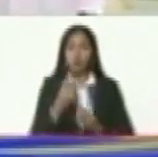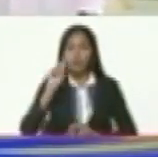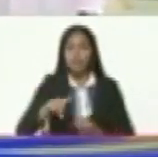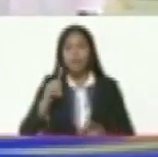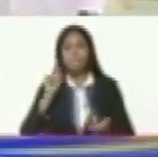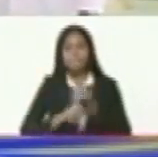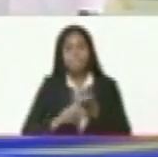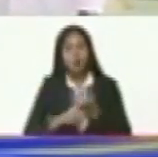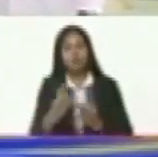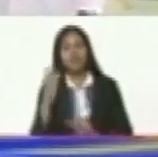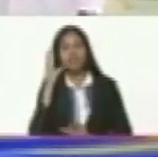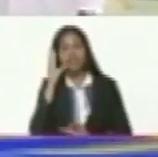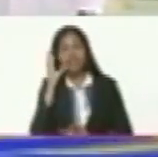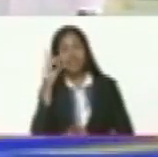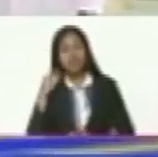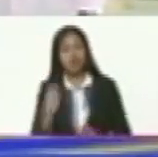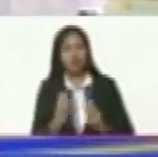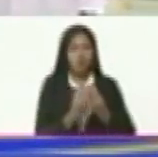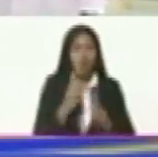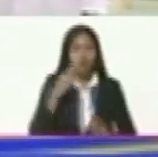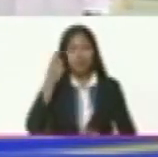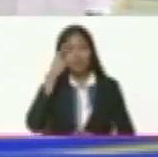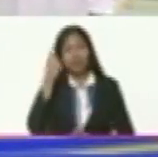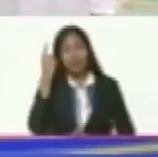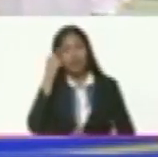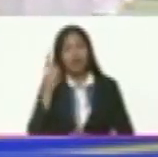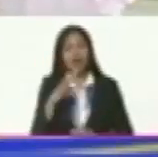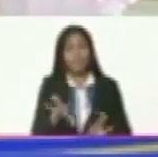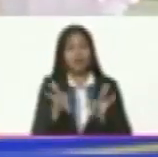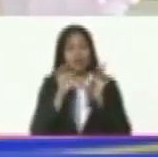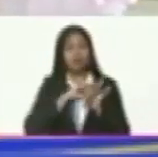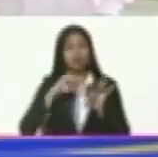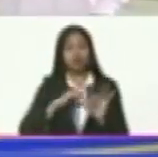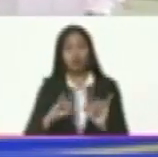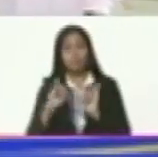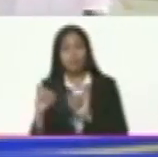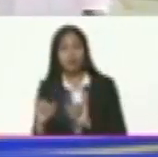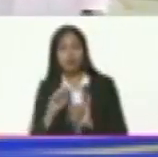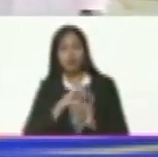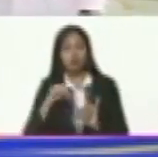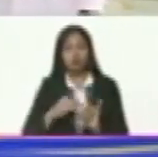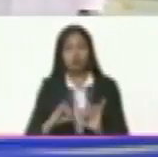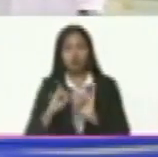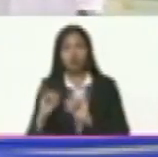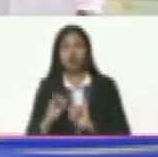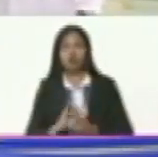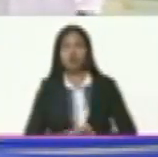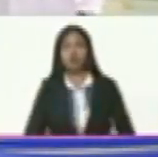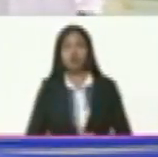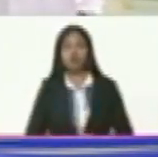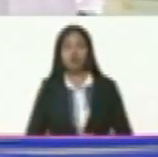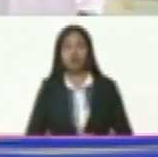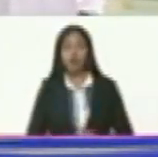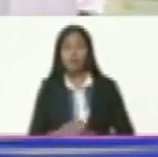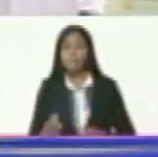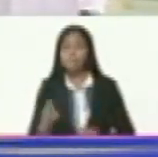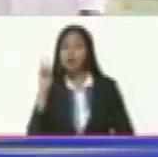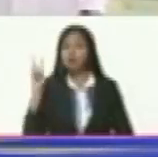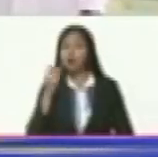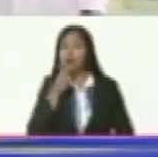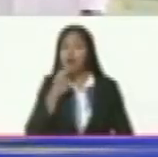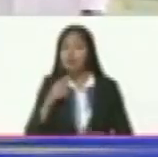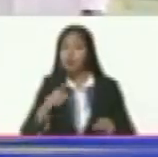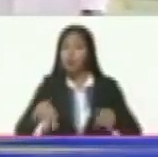Silvia acompañándome en este día tan especial, con la jefa de la misión Venezuela Bella,